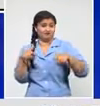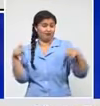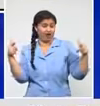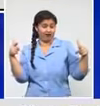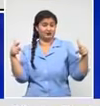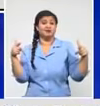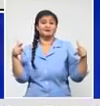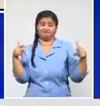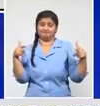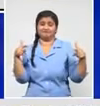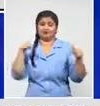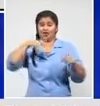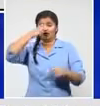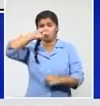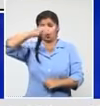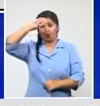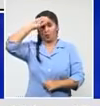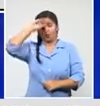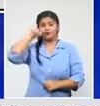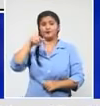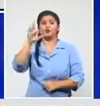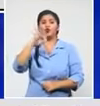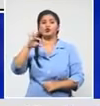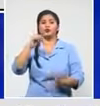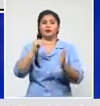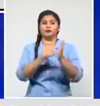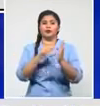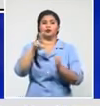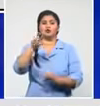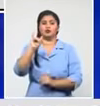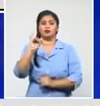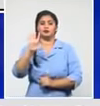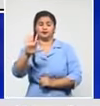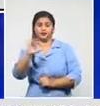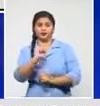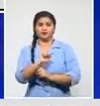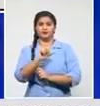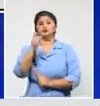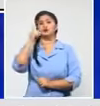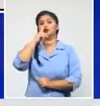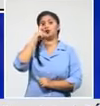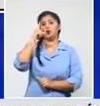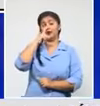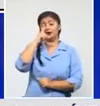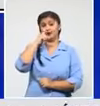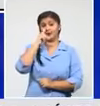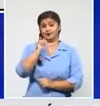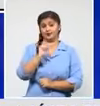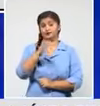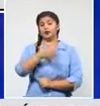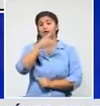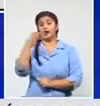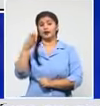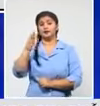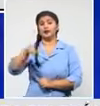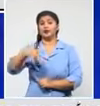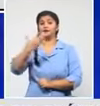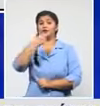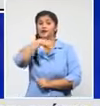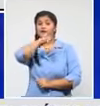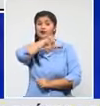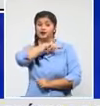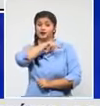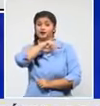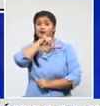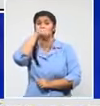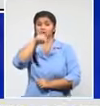casos, octubre 1.265 y en noviembre hasta el día de ayer se han